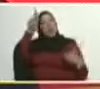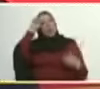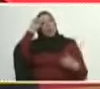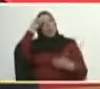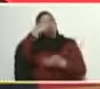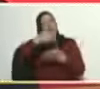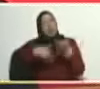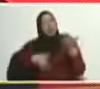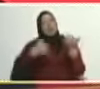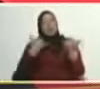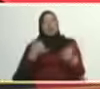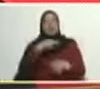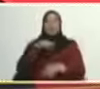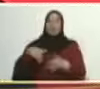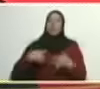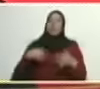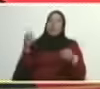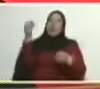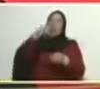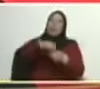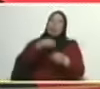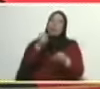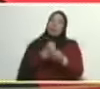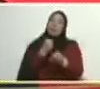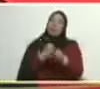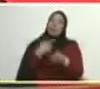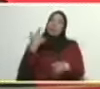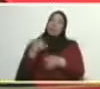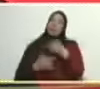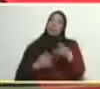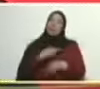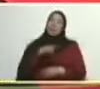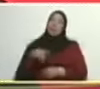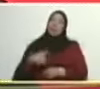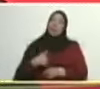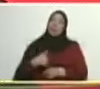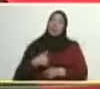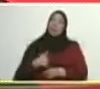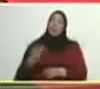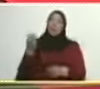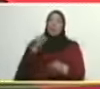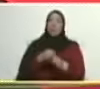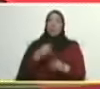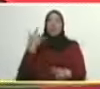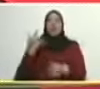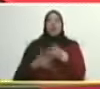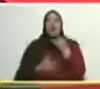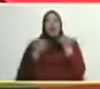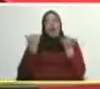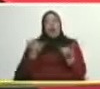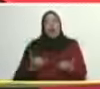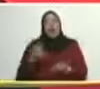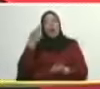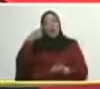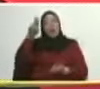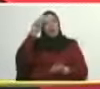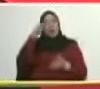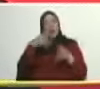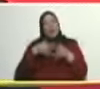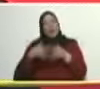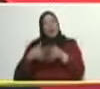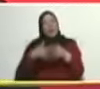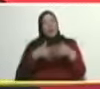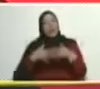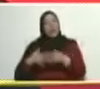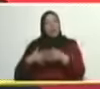estados patrocinadores del terrorismo, número 4. Número 5. el cese del financiamiento de Estados Unidos